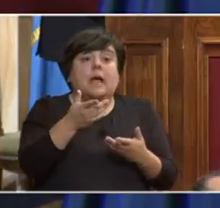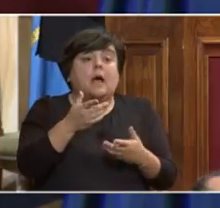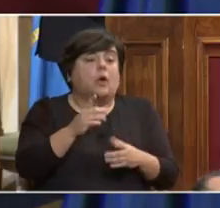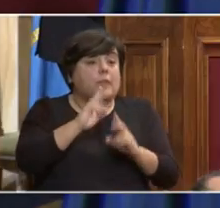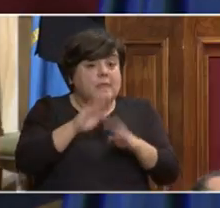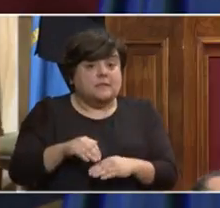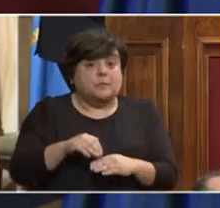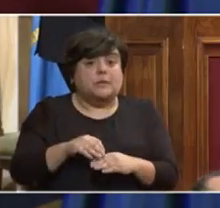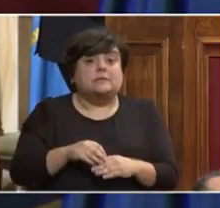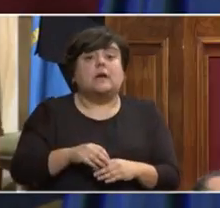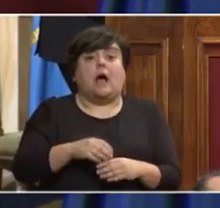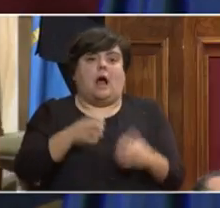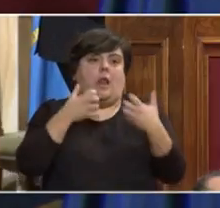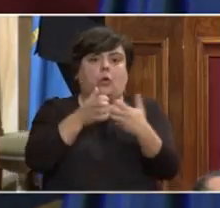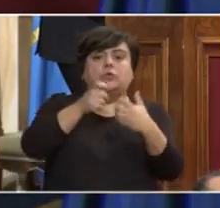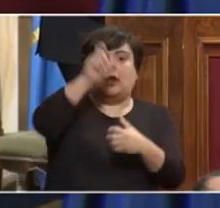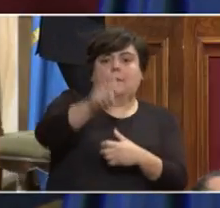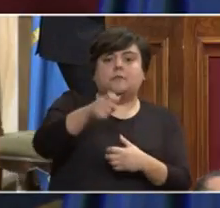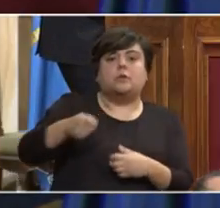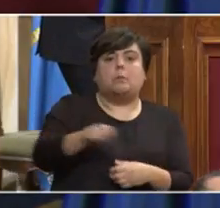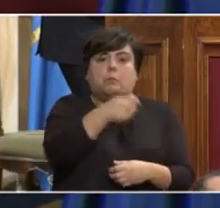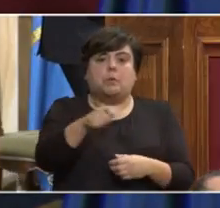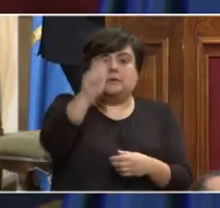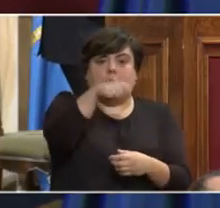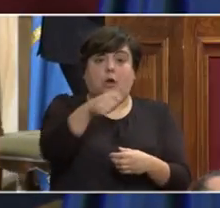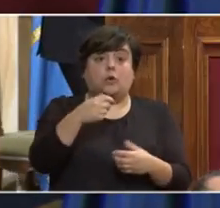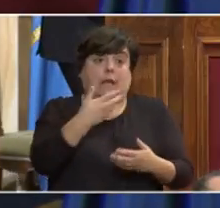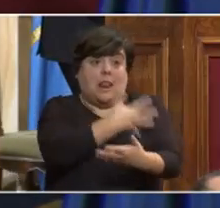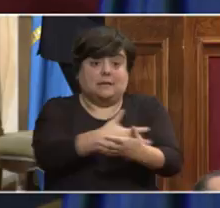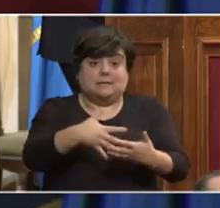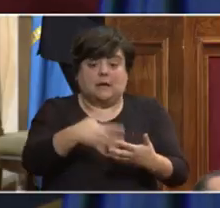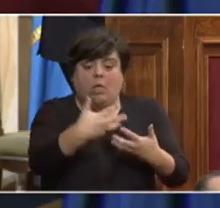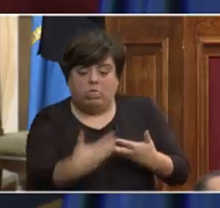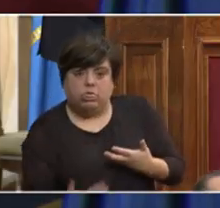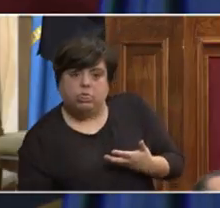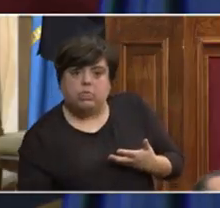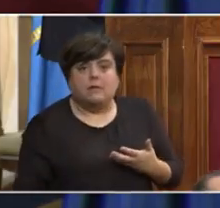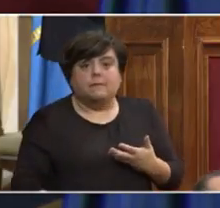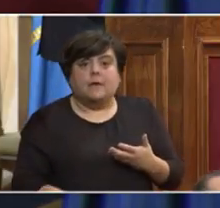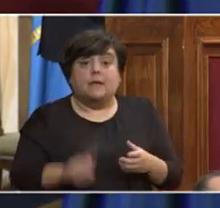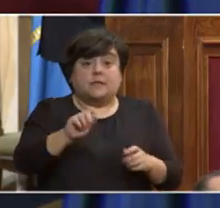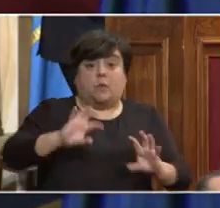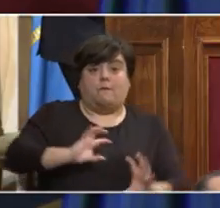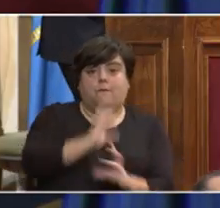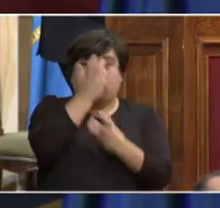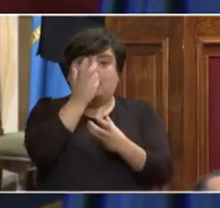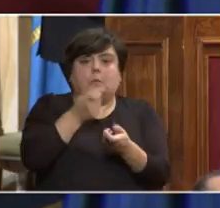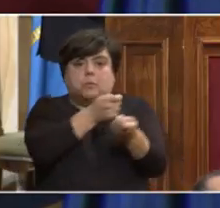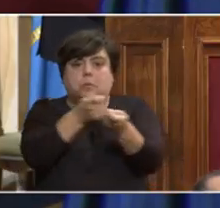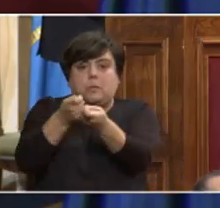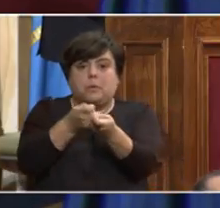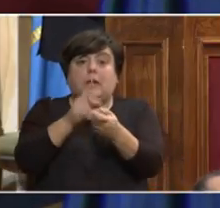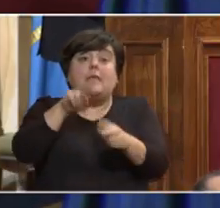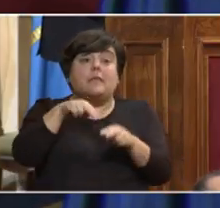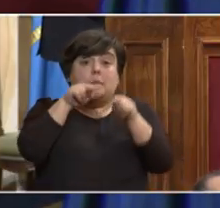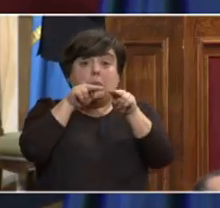se corta al enemigo en pedacitos, se vierte hasta la última gota de sangre, se baten todos bien sobre fuego de metralla y se sirve a